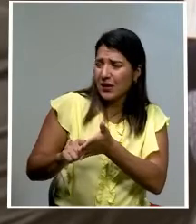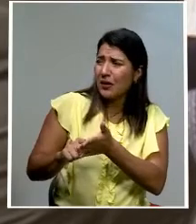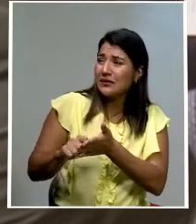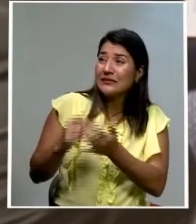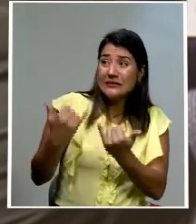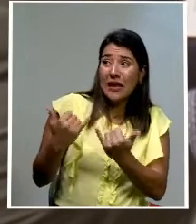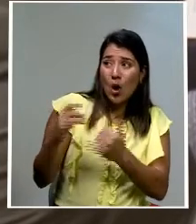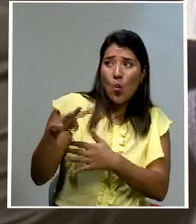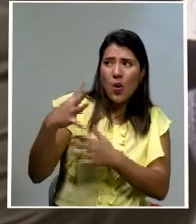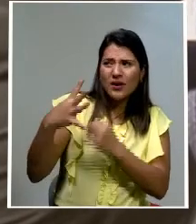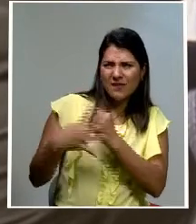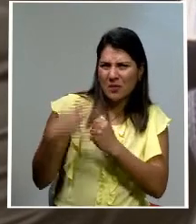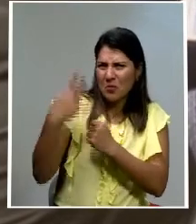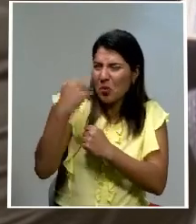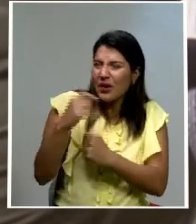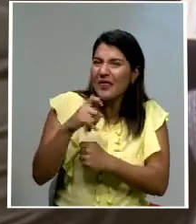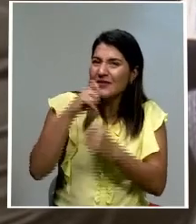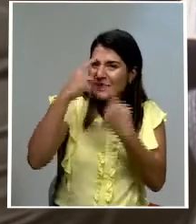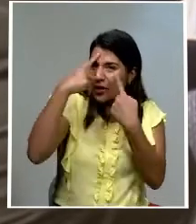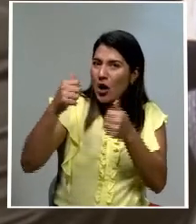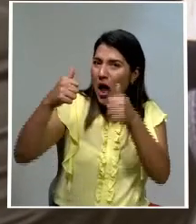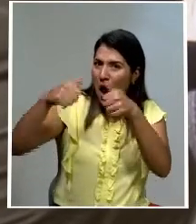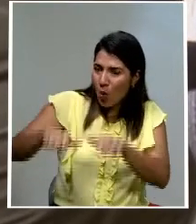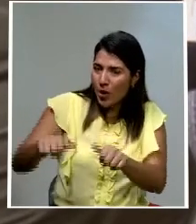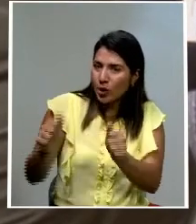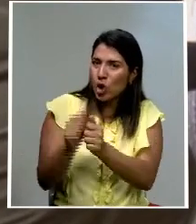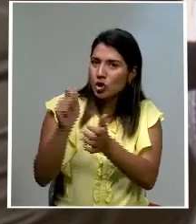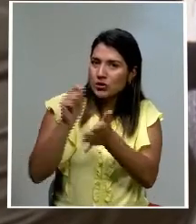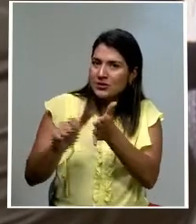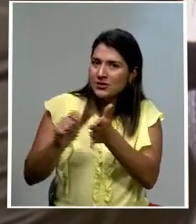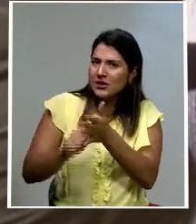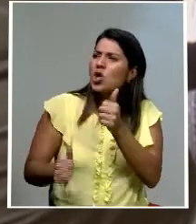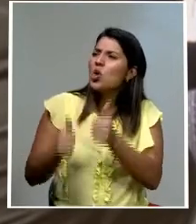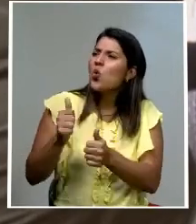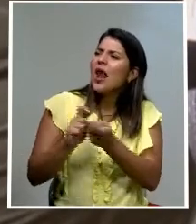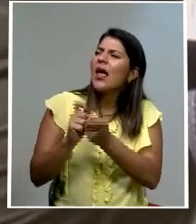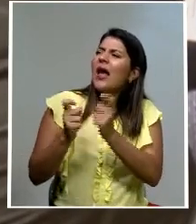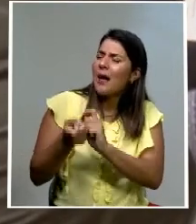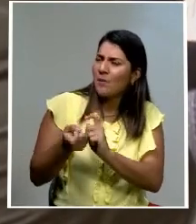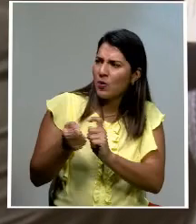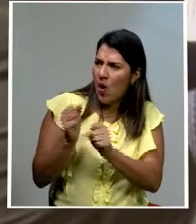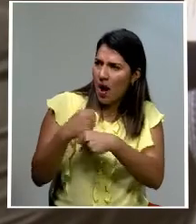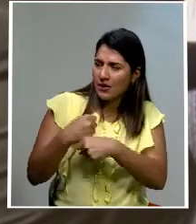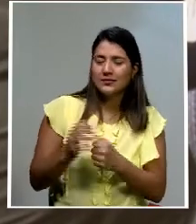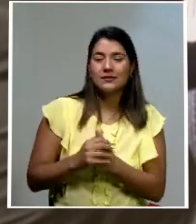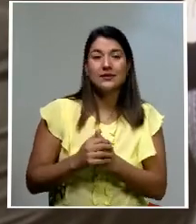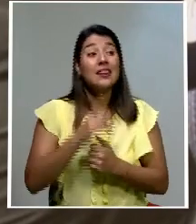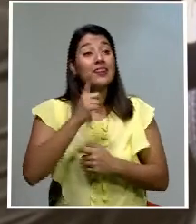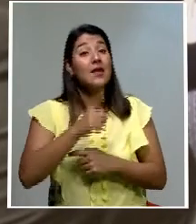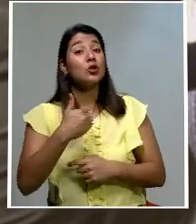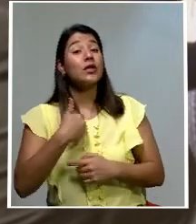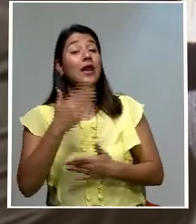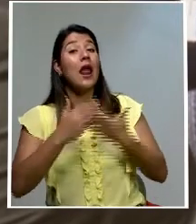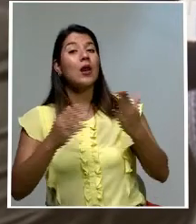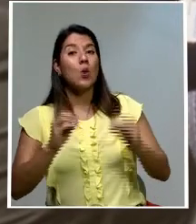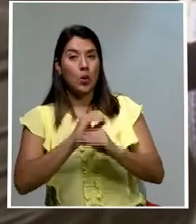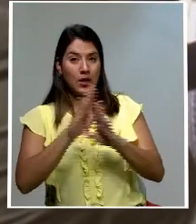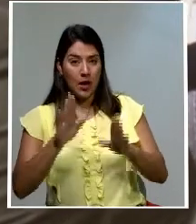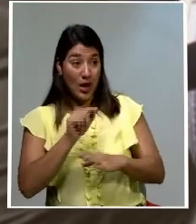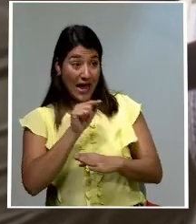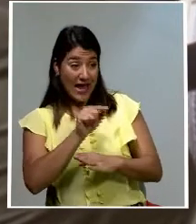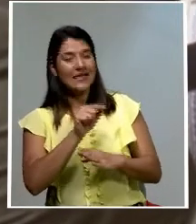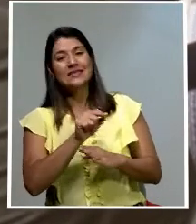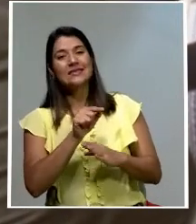texto unificado y cuáles son los cambios que tendría este nuevo texto? Sí. Aquí hay que tener claridad en una cosa, ese texto tiene